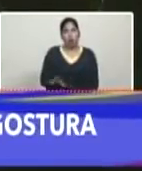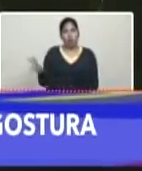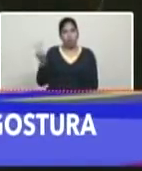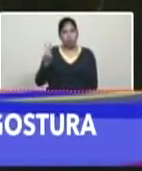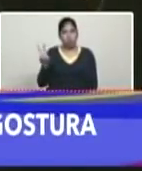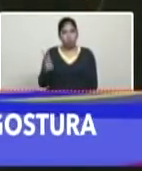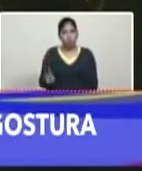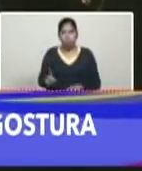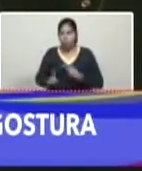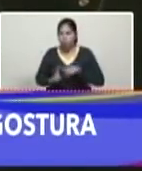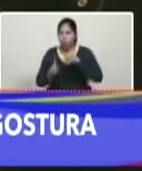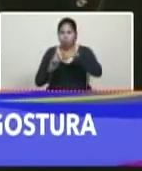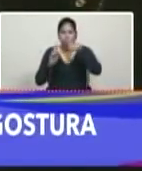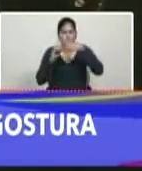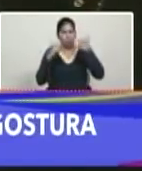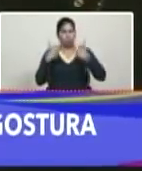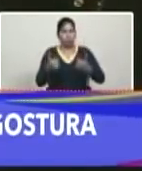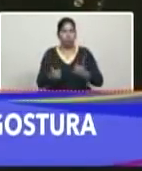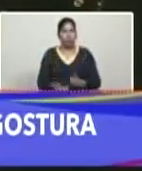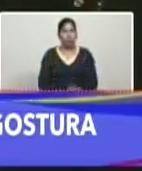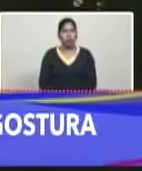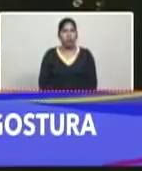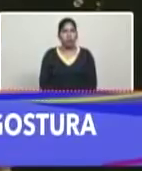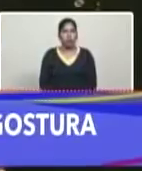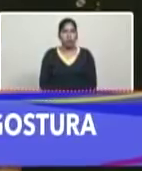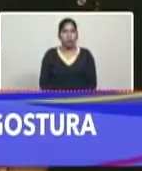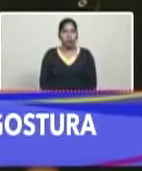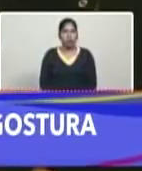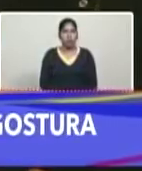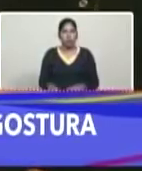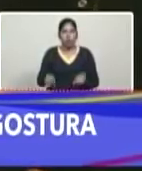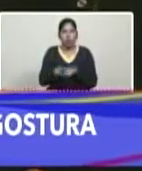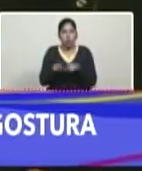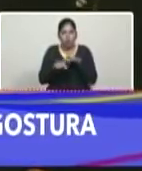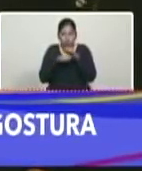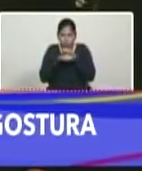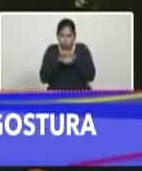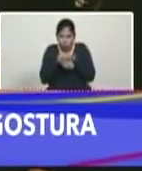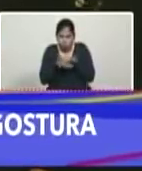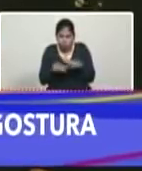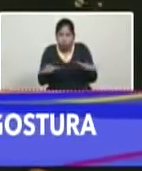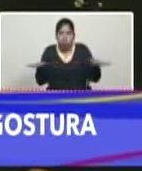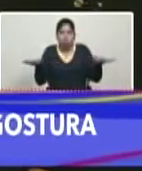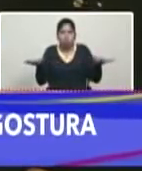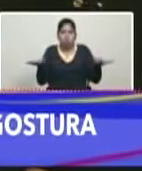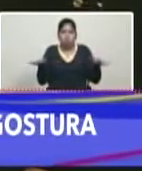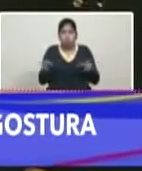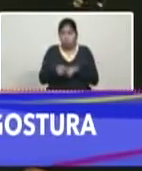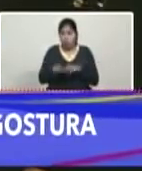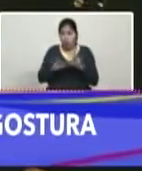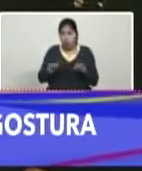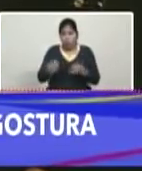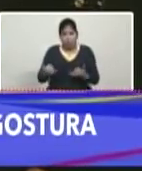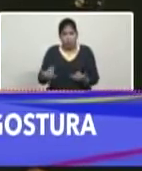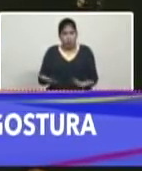En una forma expansiva de fuerza, como lo estamos haciendo.